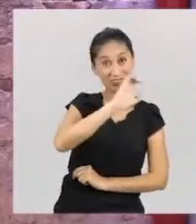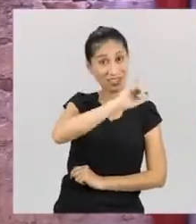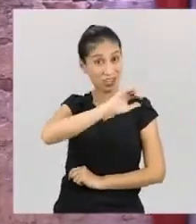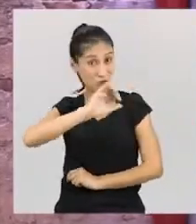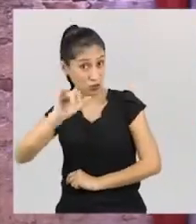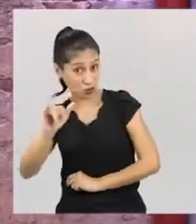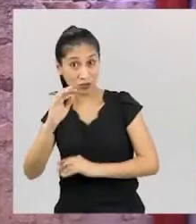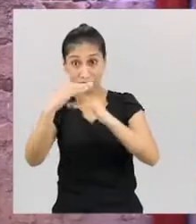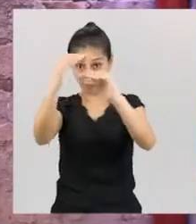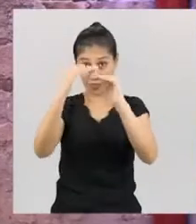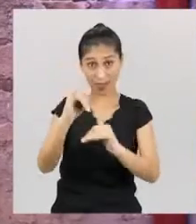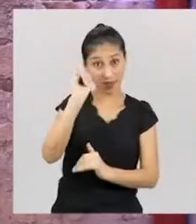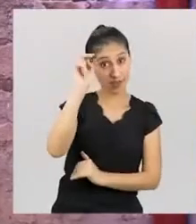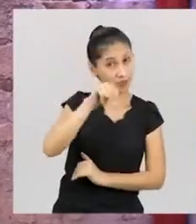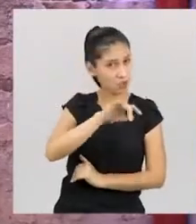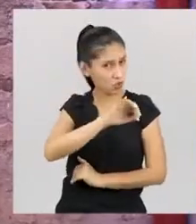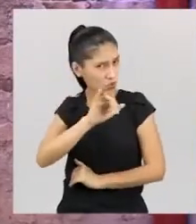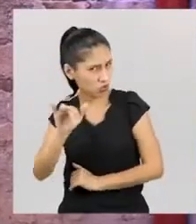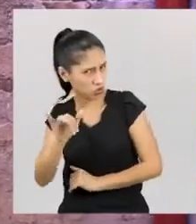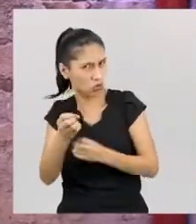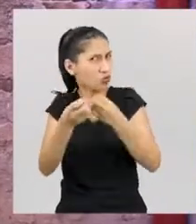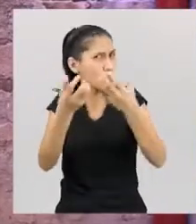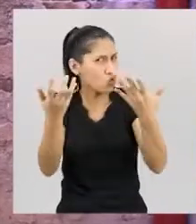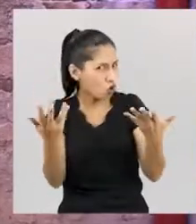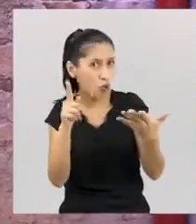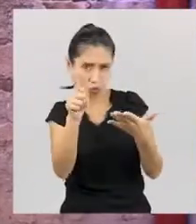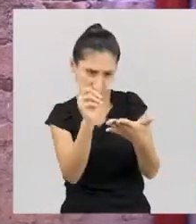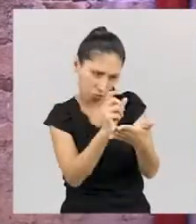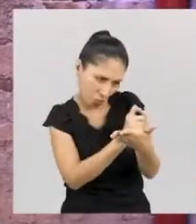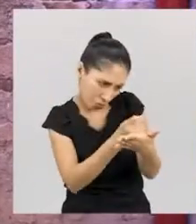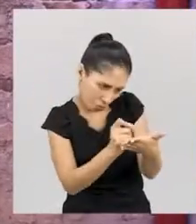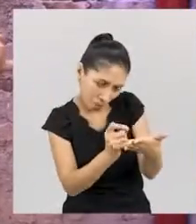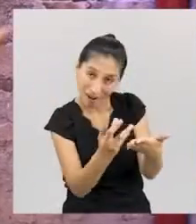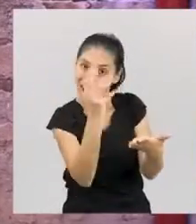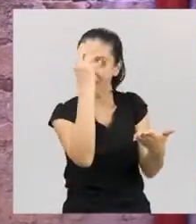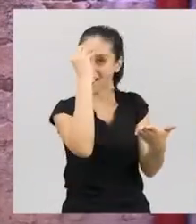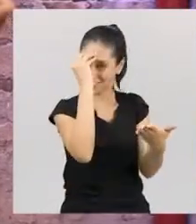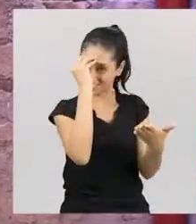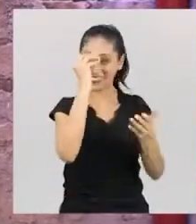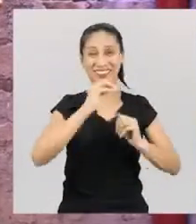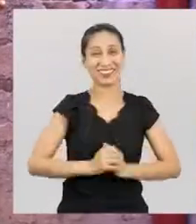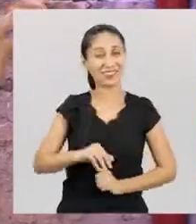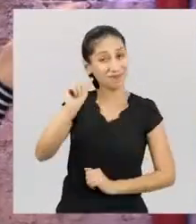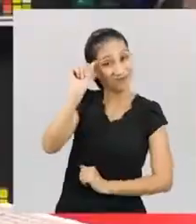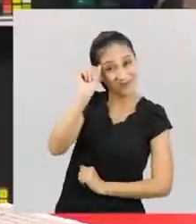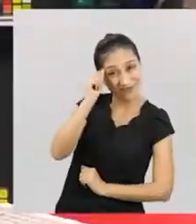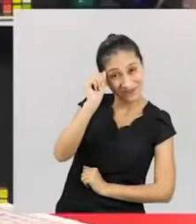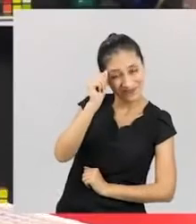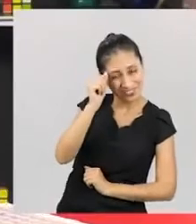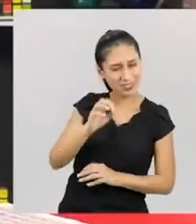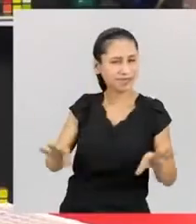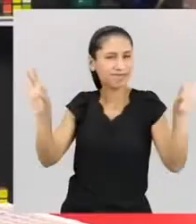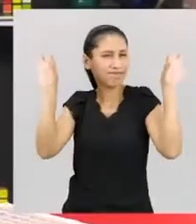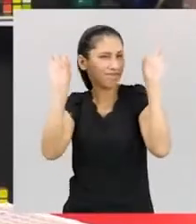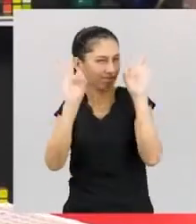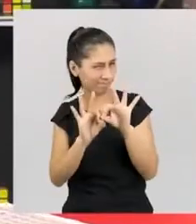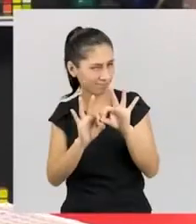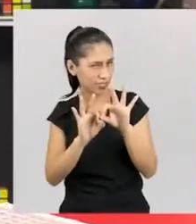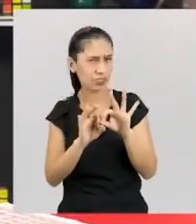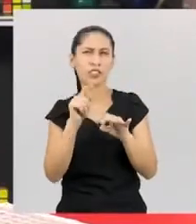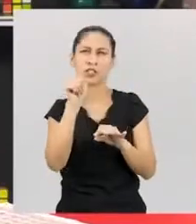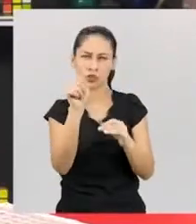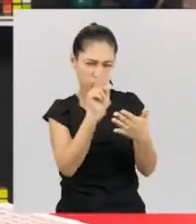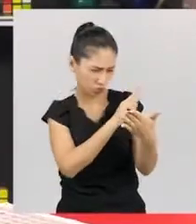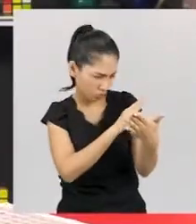las ecuaciones e inecuaciones, además de resolver situaciones de contexto de nuestra vida diaria. Recuerda que es muy